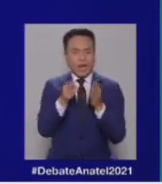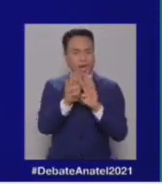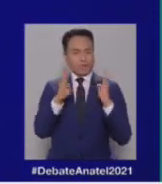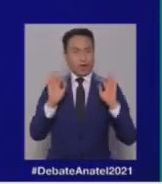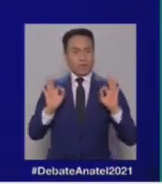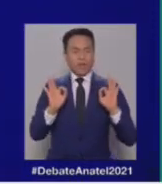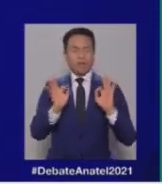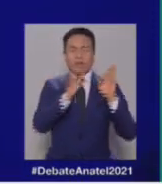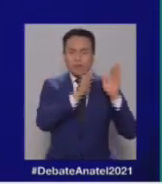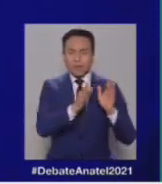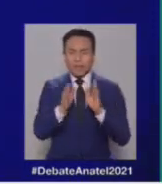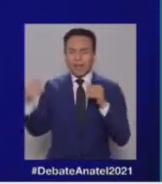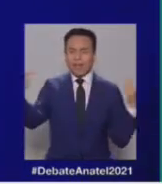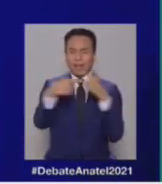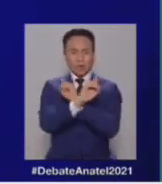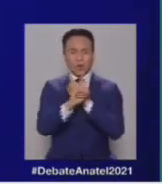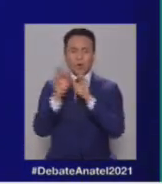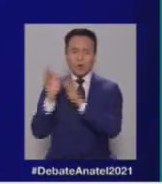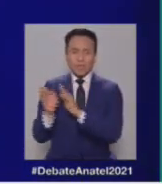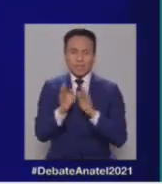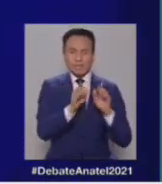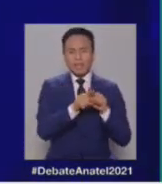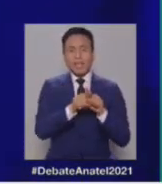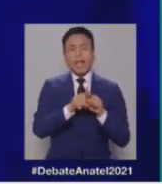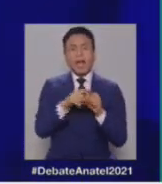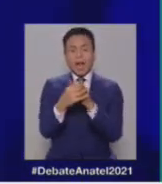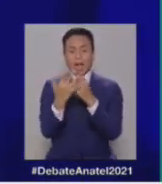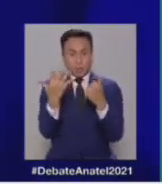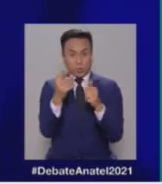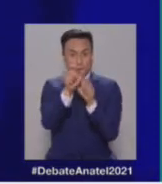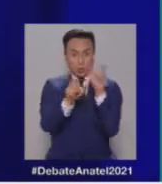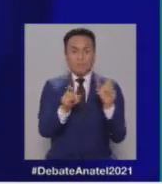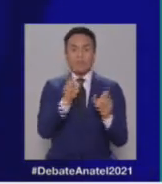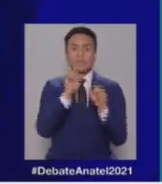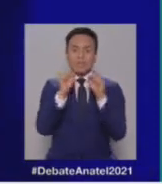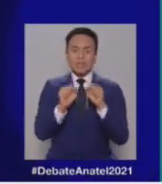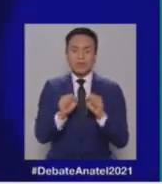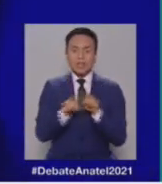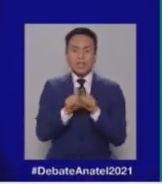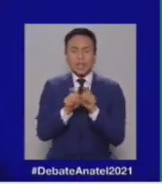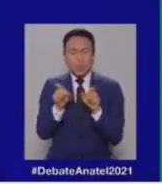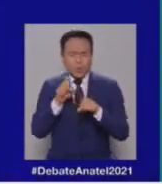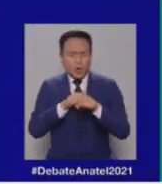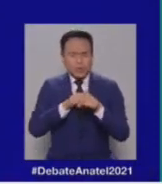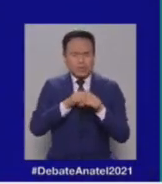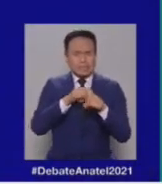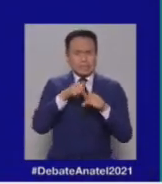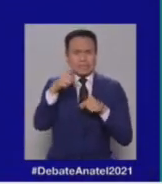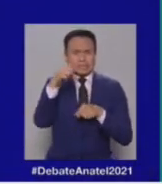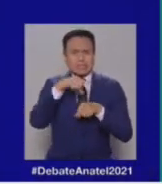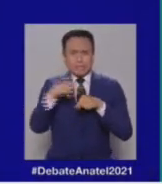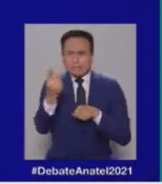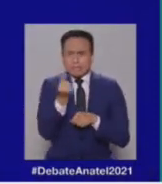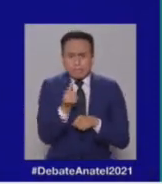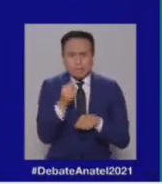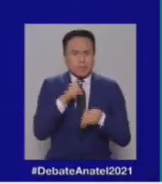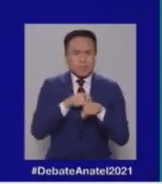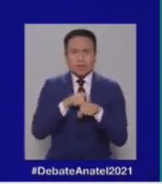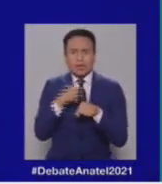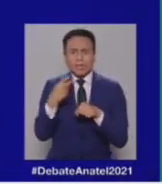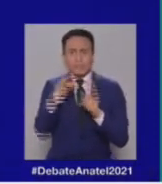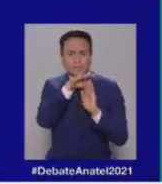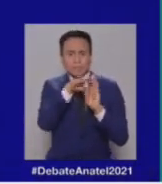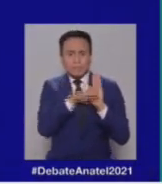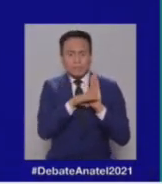nueva autoridad asumida el 14 de julio de este año, la gobernadora regional Cristina Bravo, una que es electa mediante